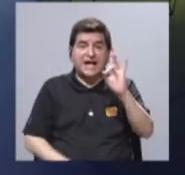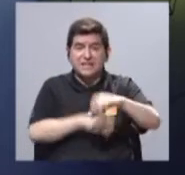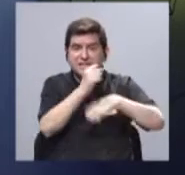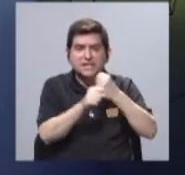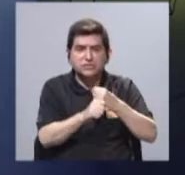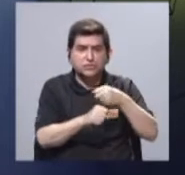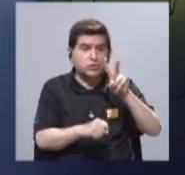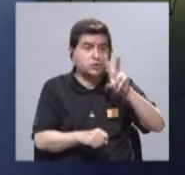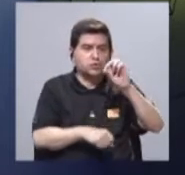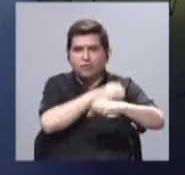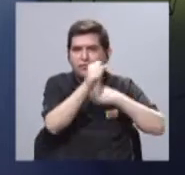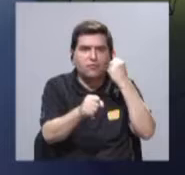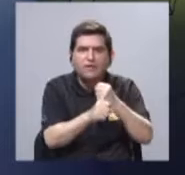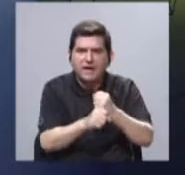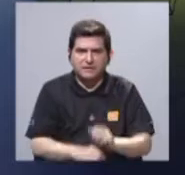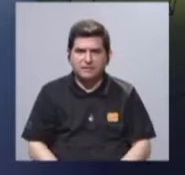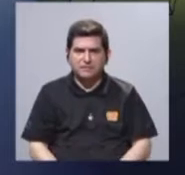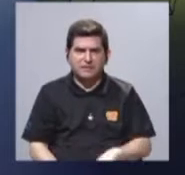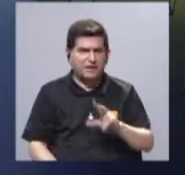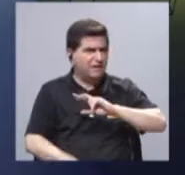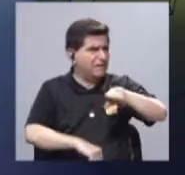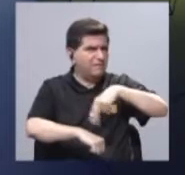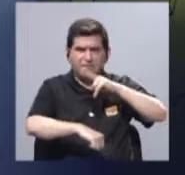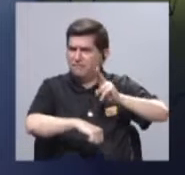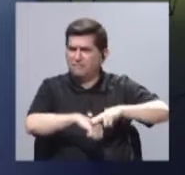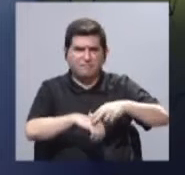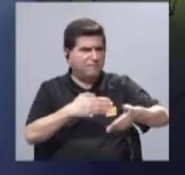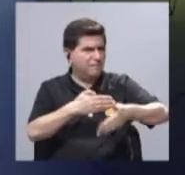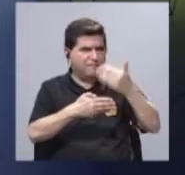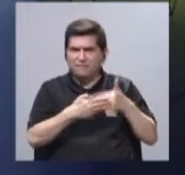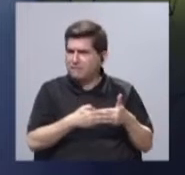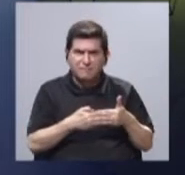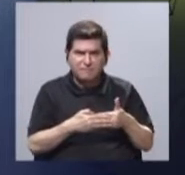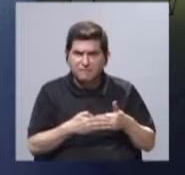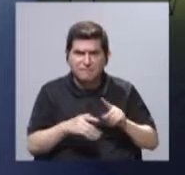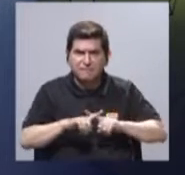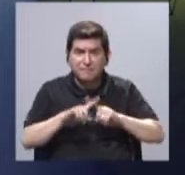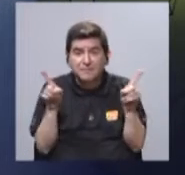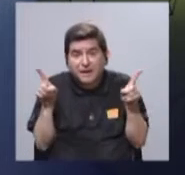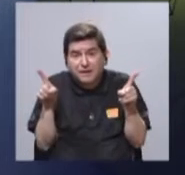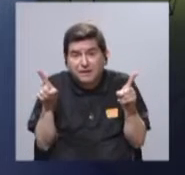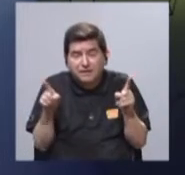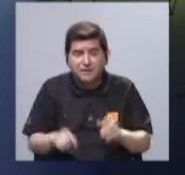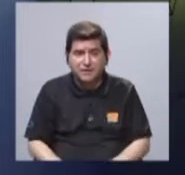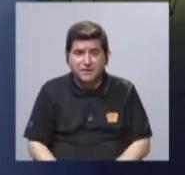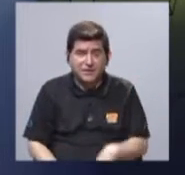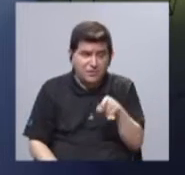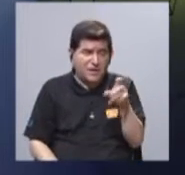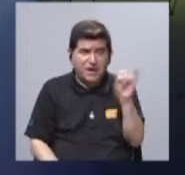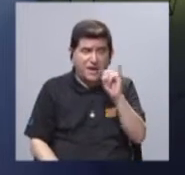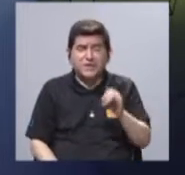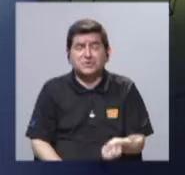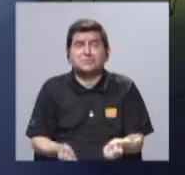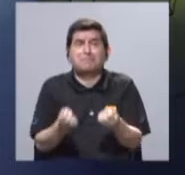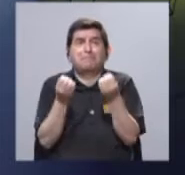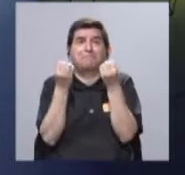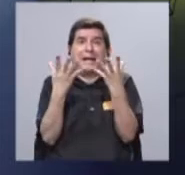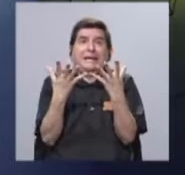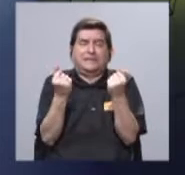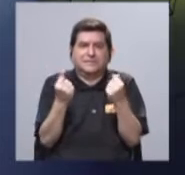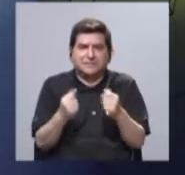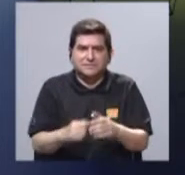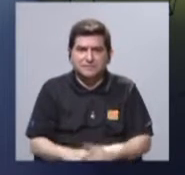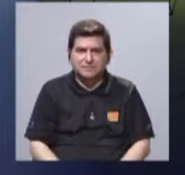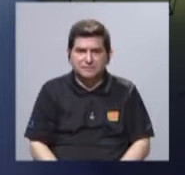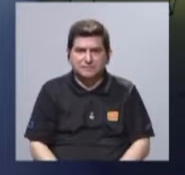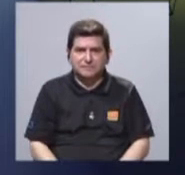20 años que no era lo habitual hasta ahora pero es que se están infectando por miles